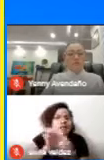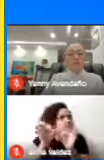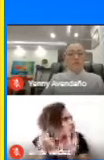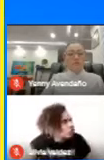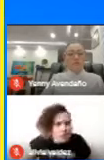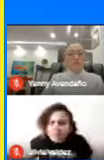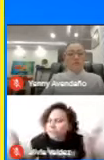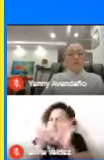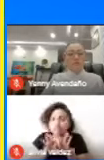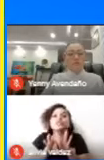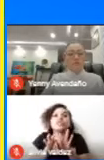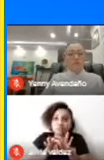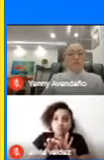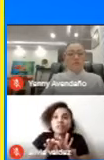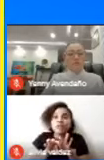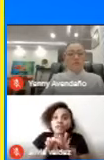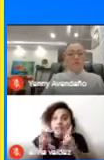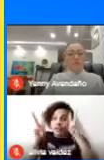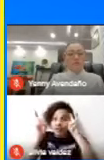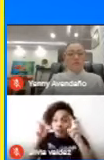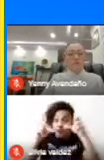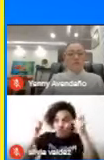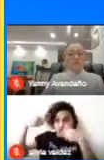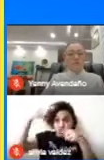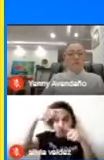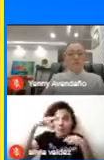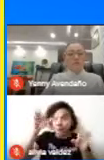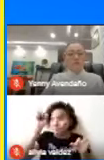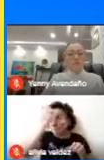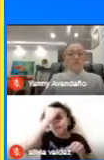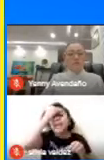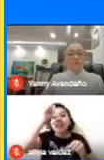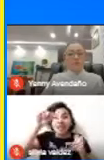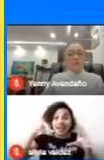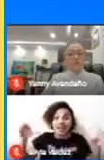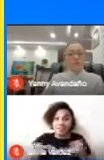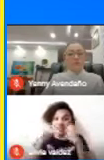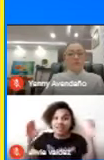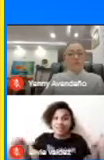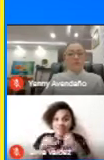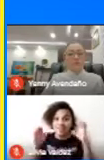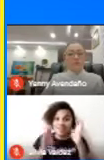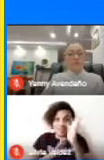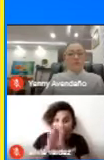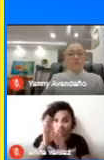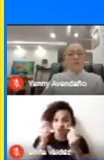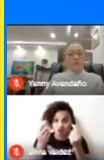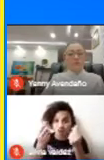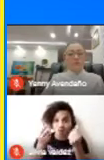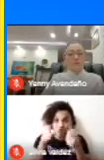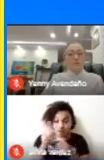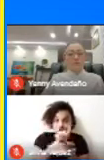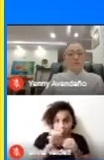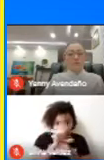Importantísimo. Quedó el tema de turismo priorizado dentro de las actividades de desarrollo económico de la